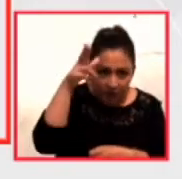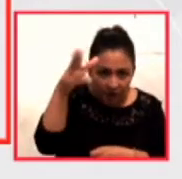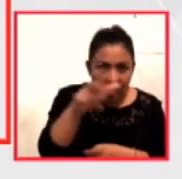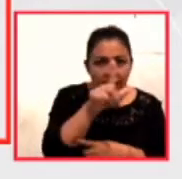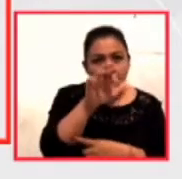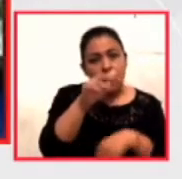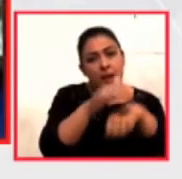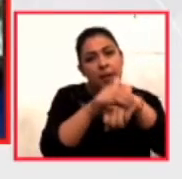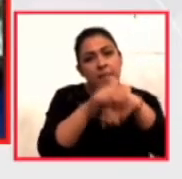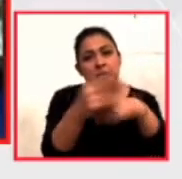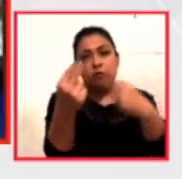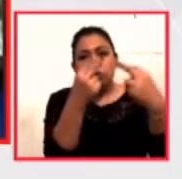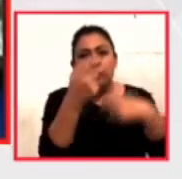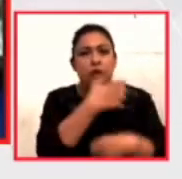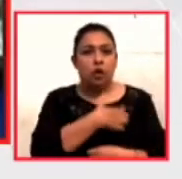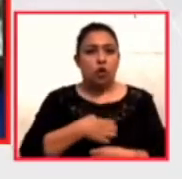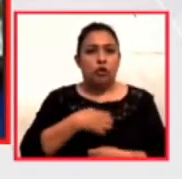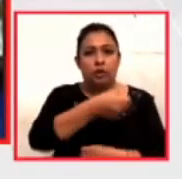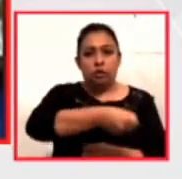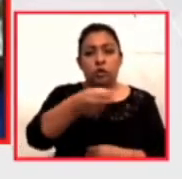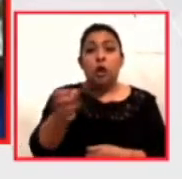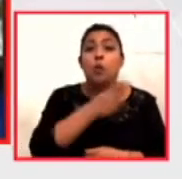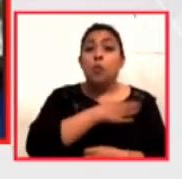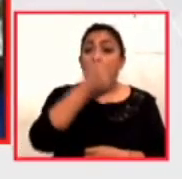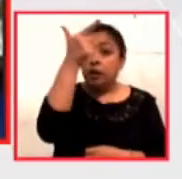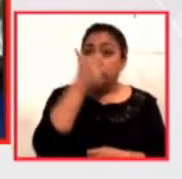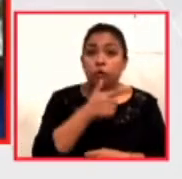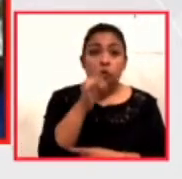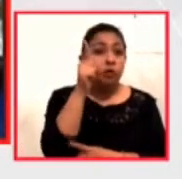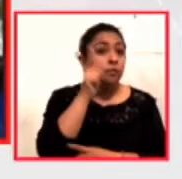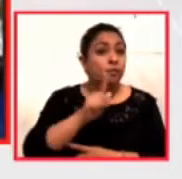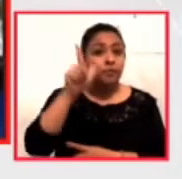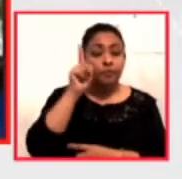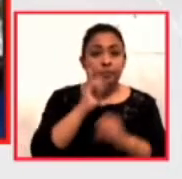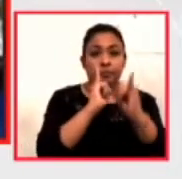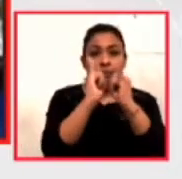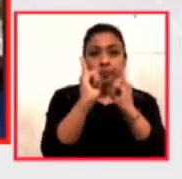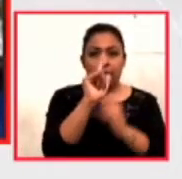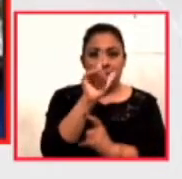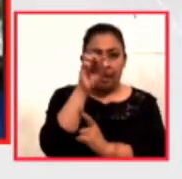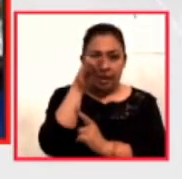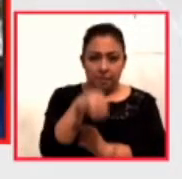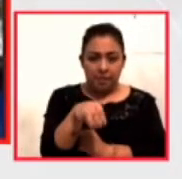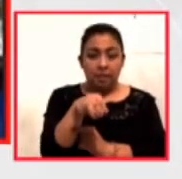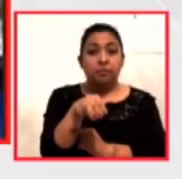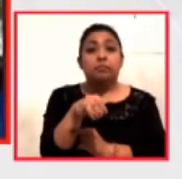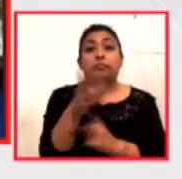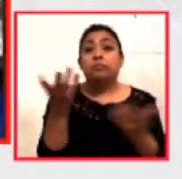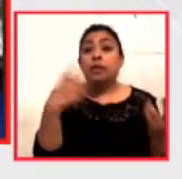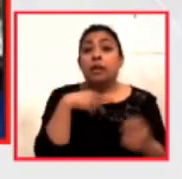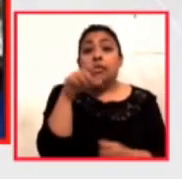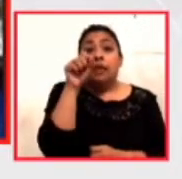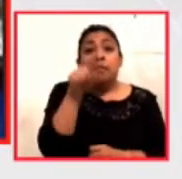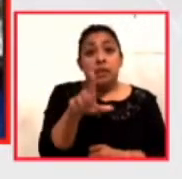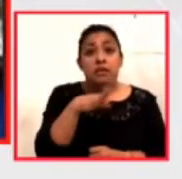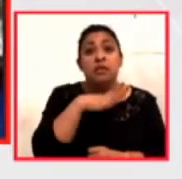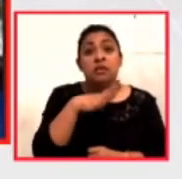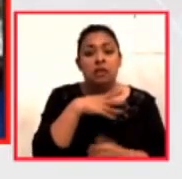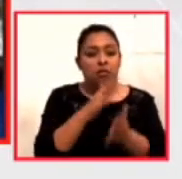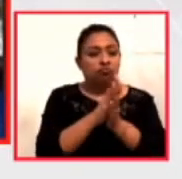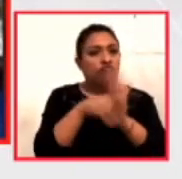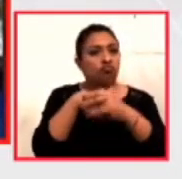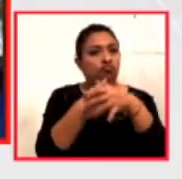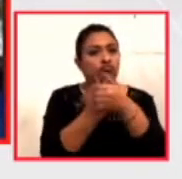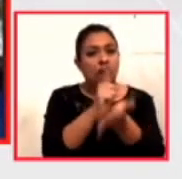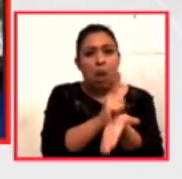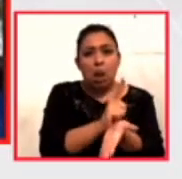Muy contento de saludaros. También buenas noches a Laura Regis en la traducción de Lenguas de Señas Mexicana. Y además, ya con las manos lavadas, quedándonos